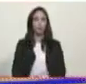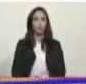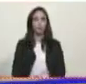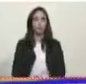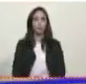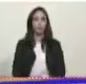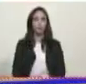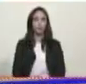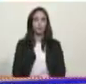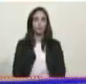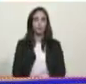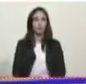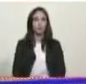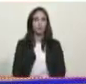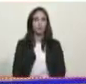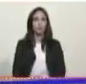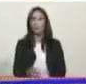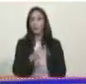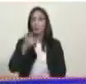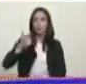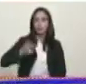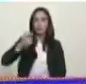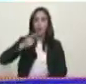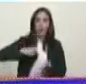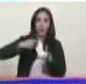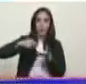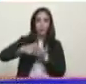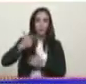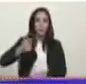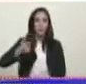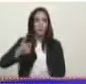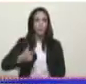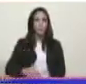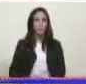Aquí tengo mi lapicero.